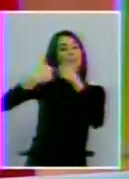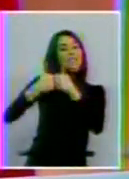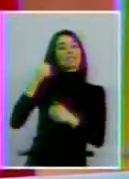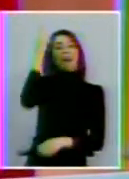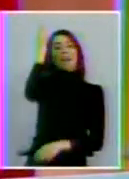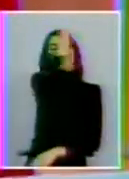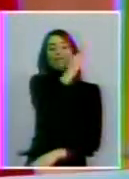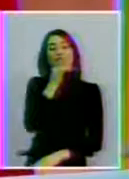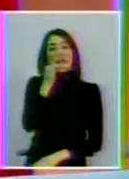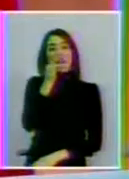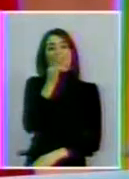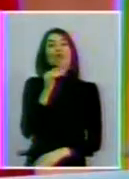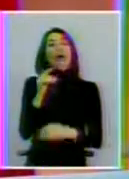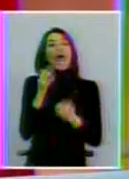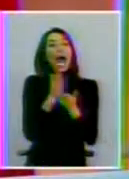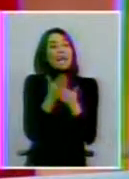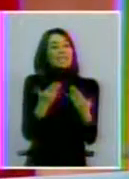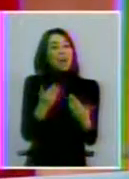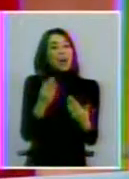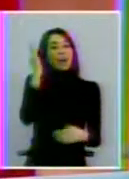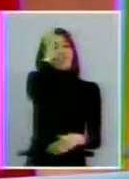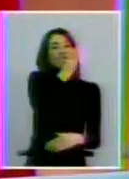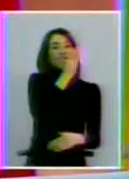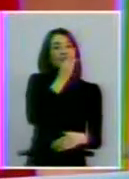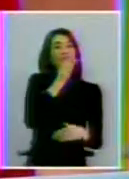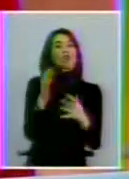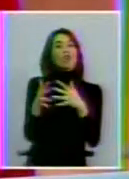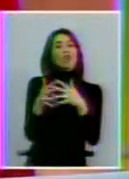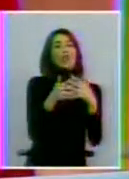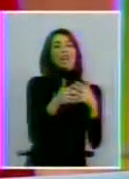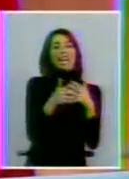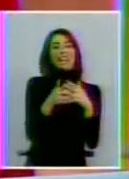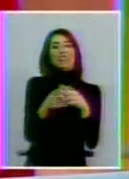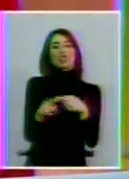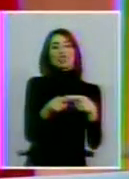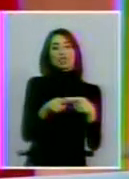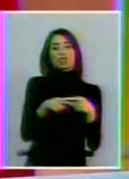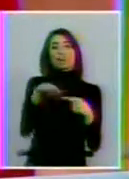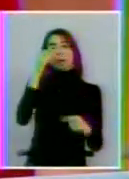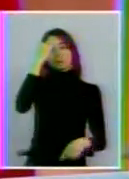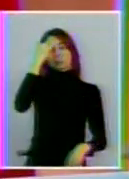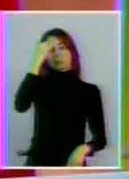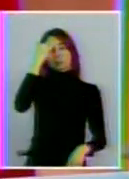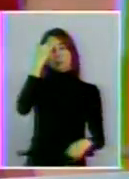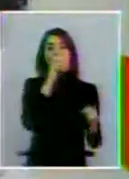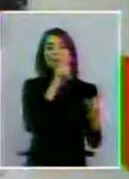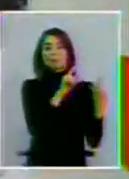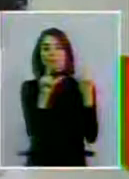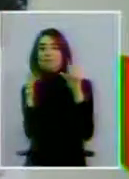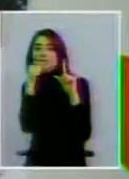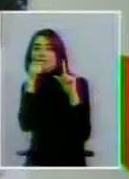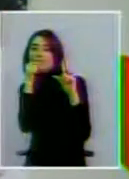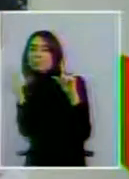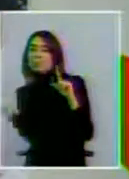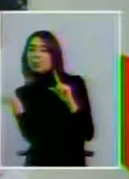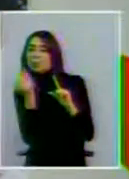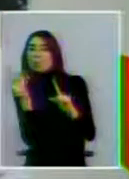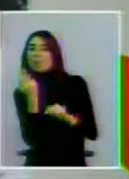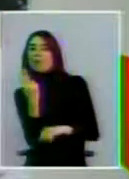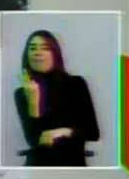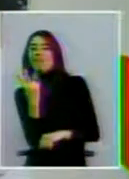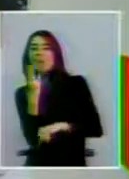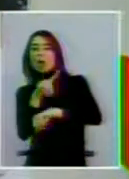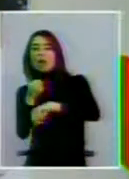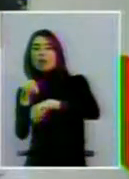ahora red social más popular. En 24horas.cl tenemos un completo informe sobre el tema y de esto nos cuenta Rodrigo Díez.